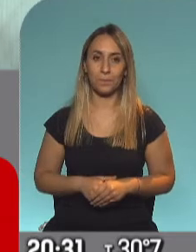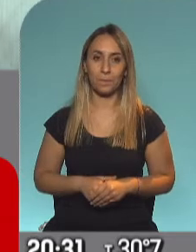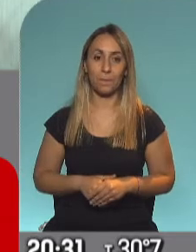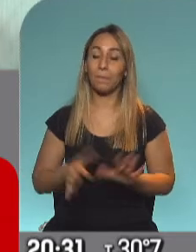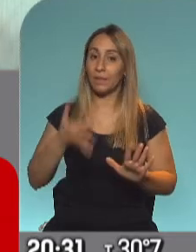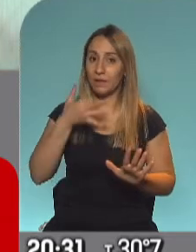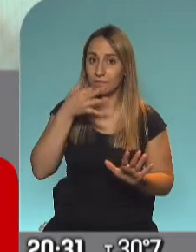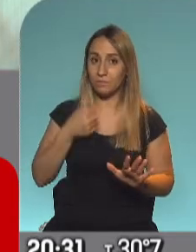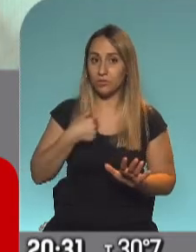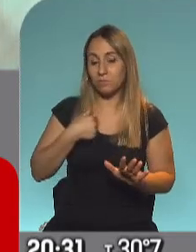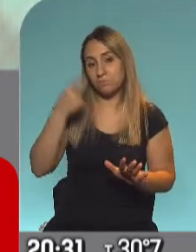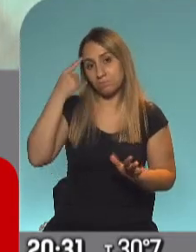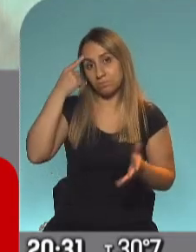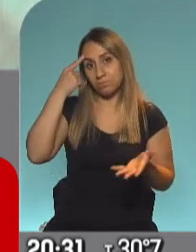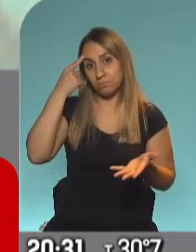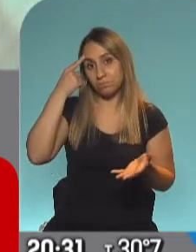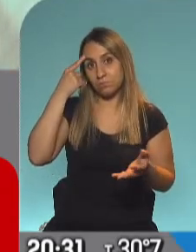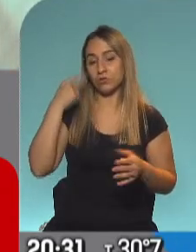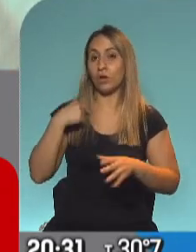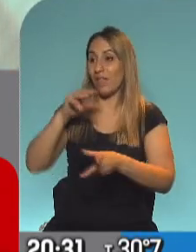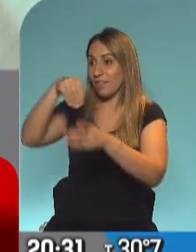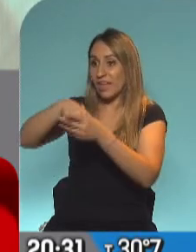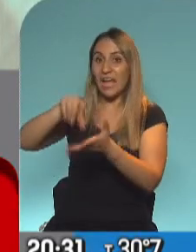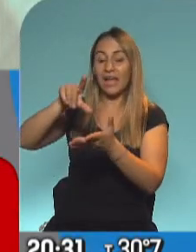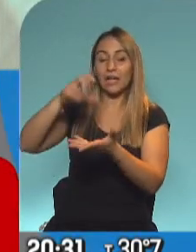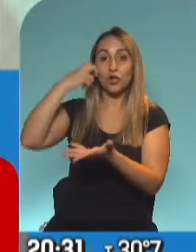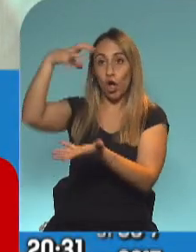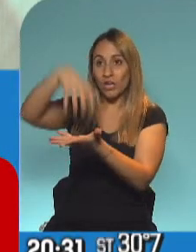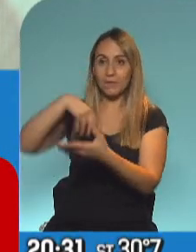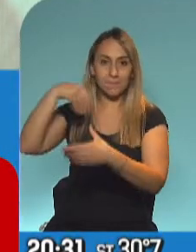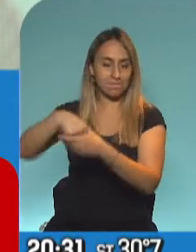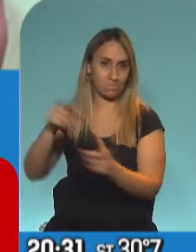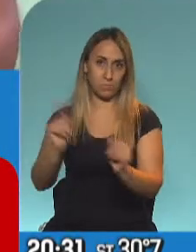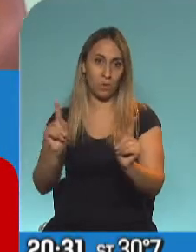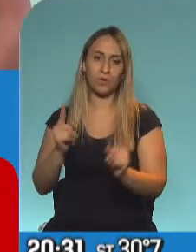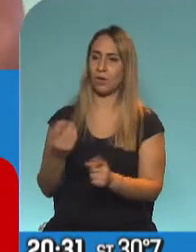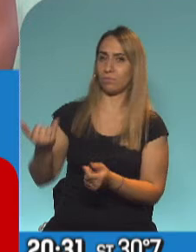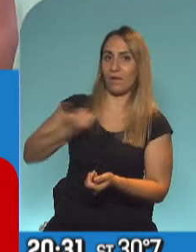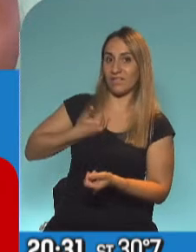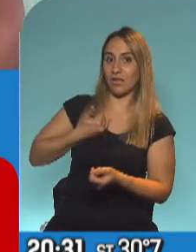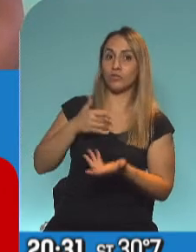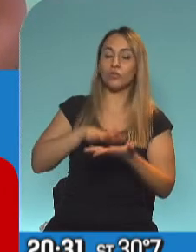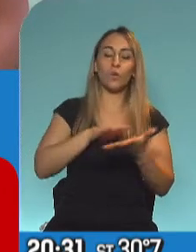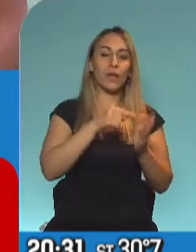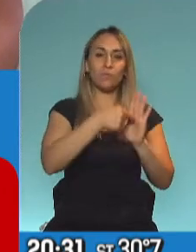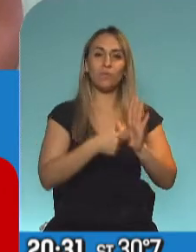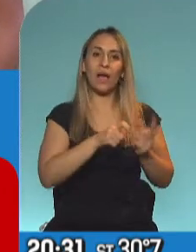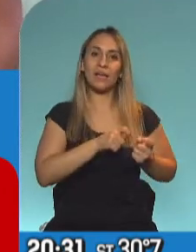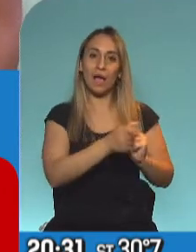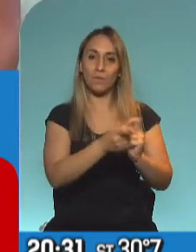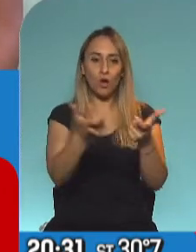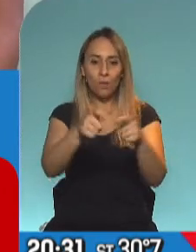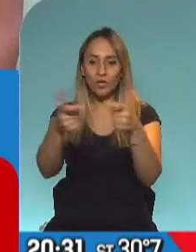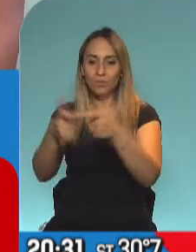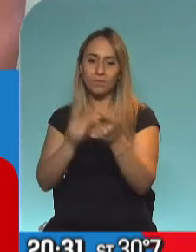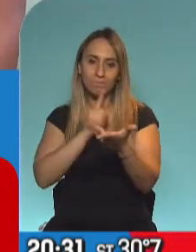No, mire, yo creo que obviamente no estuve en la legislatura, pero sí recién he sido informado de los cambios en las comisiones. Creo que es la idea de construir